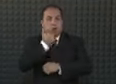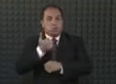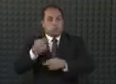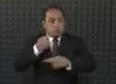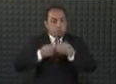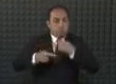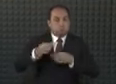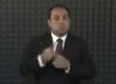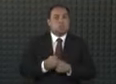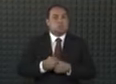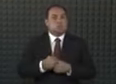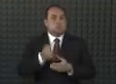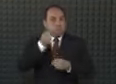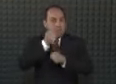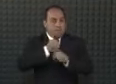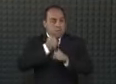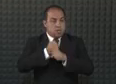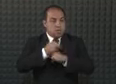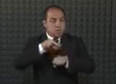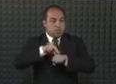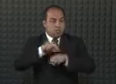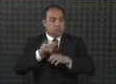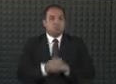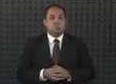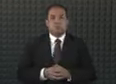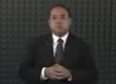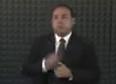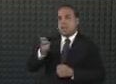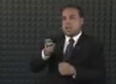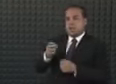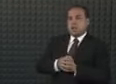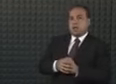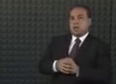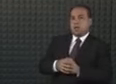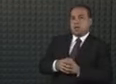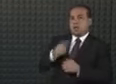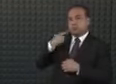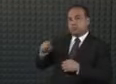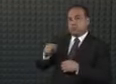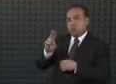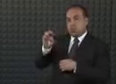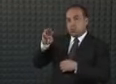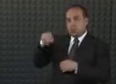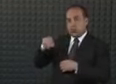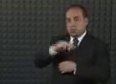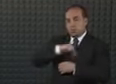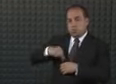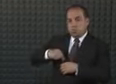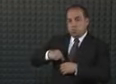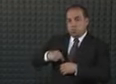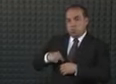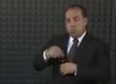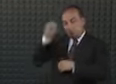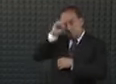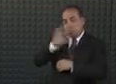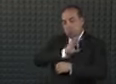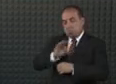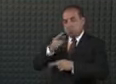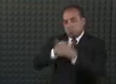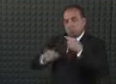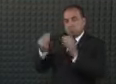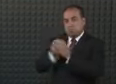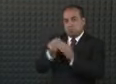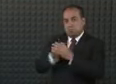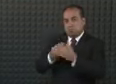jóvenes? Pues es un criterio de la UNAM. Nuestro criterio es que ya se puede regresar a clases presenciales desde